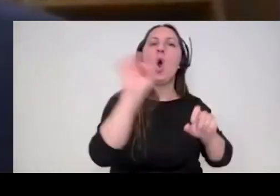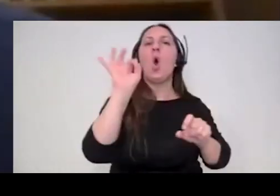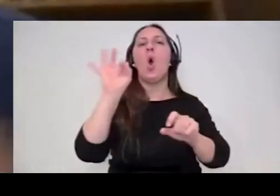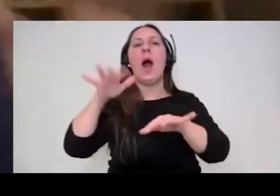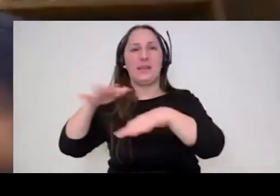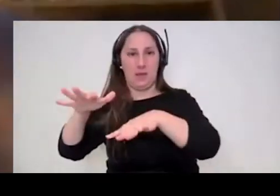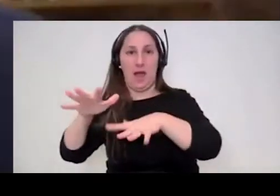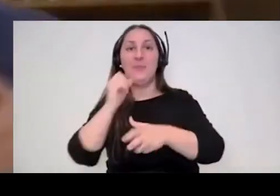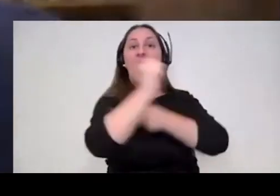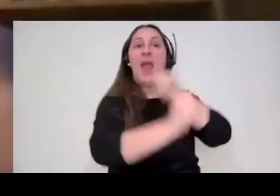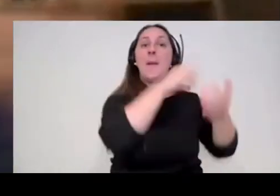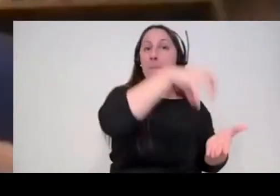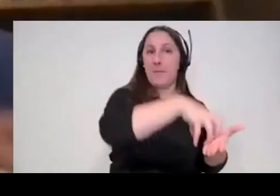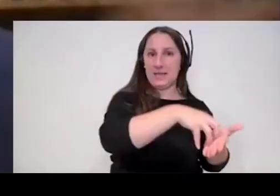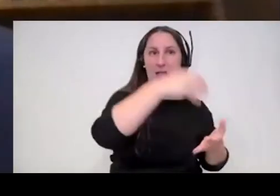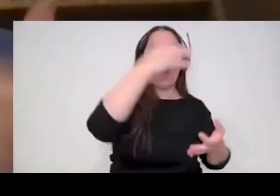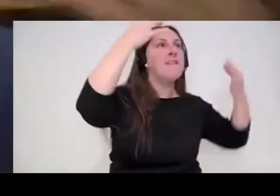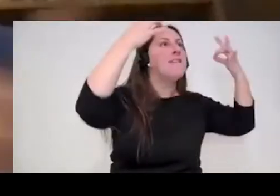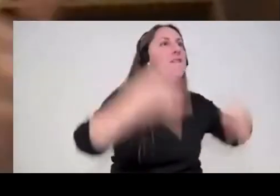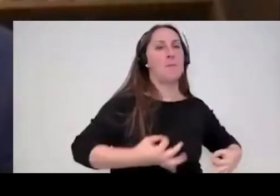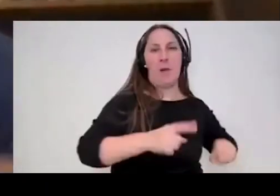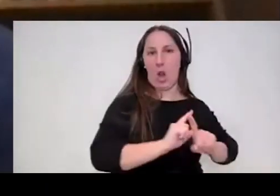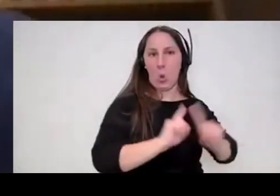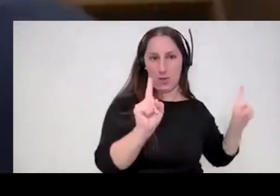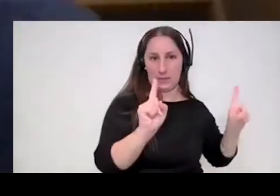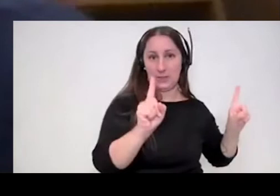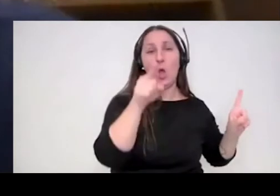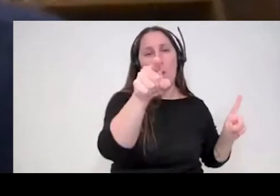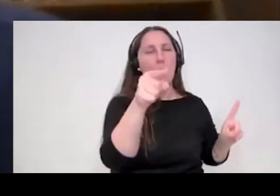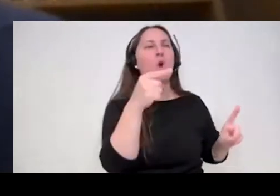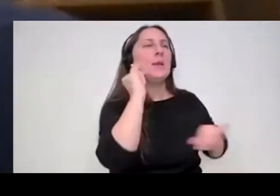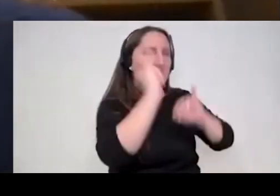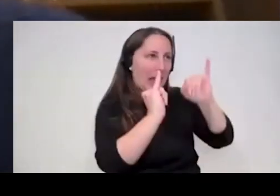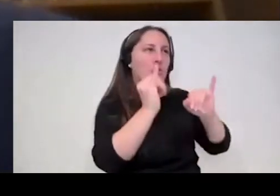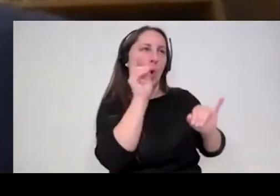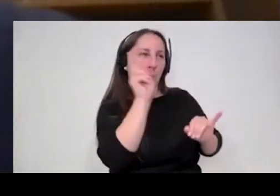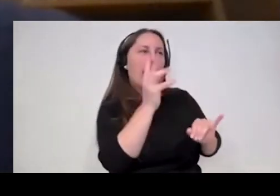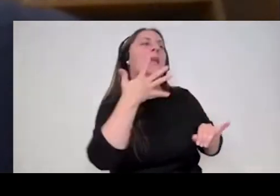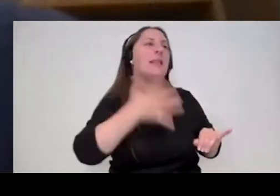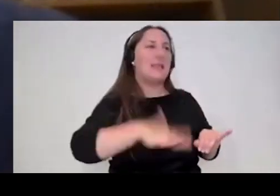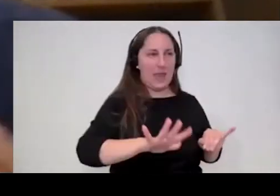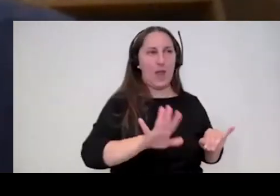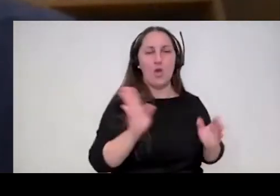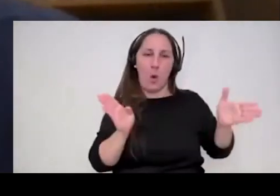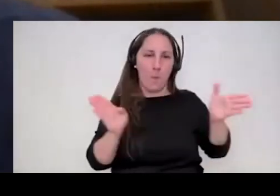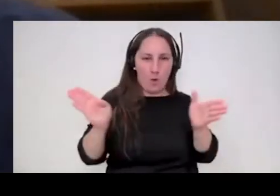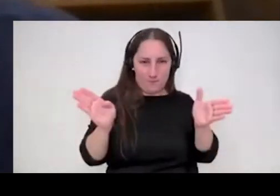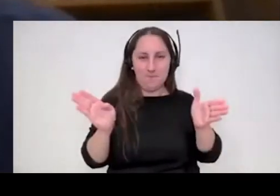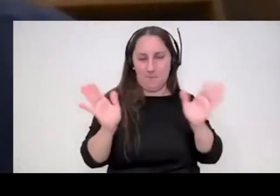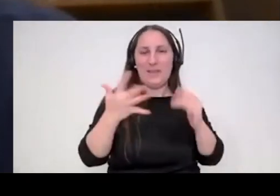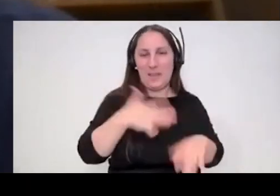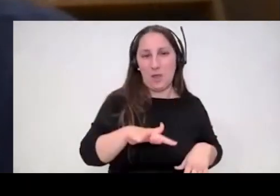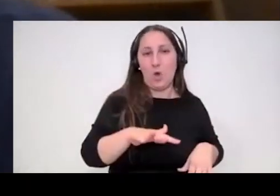son, formalmente no son. Lo que vos decís está bien para visualizarlo porque hace un paralelismo interesante, pero por ejemplo